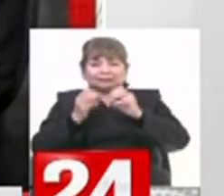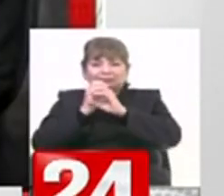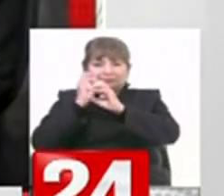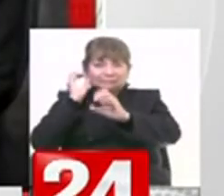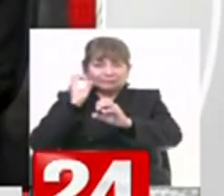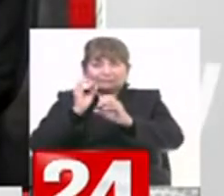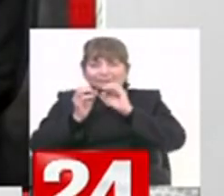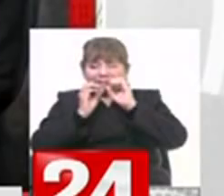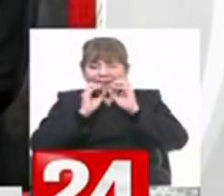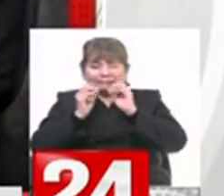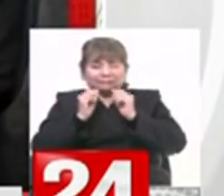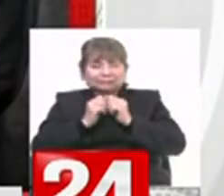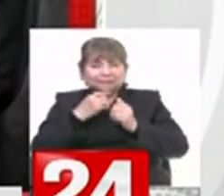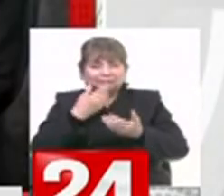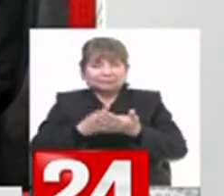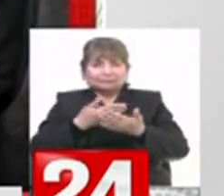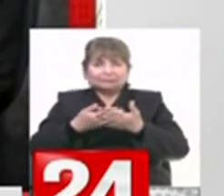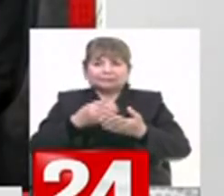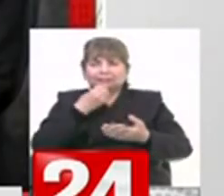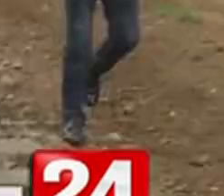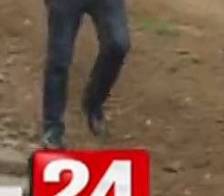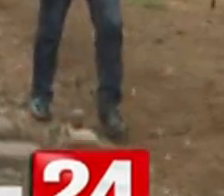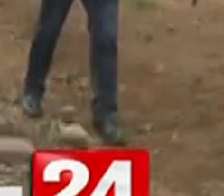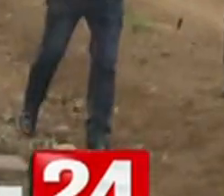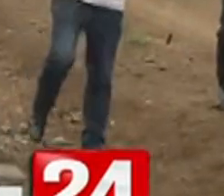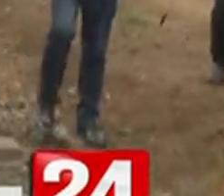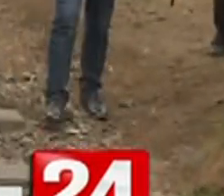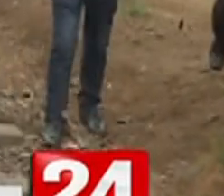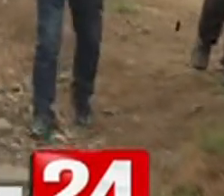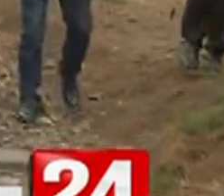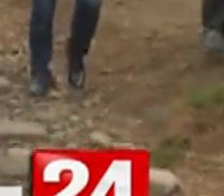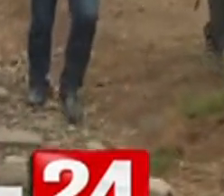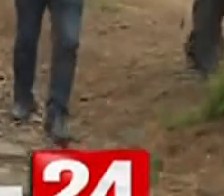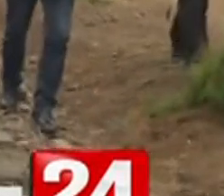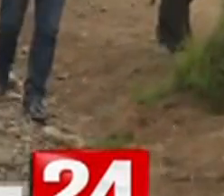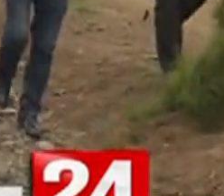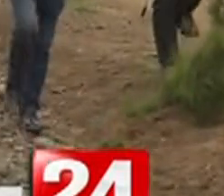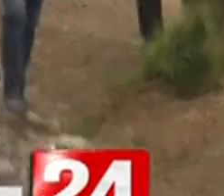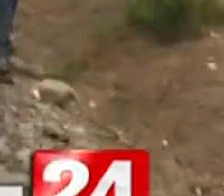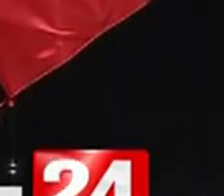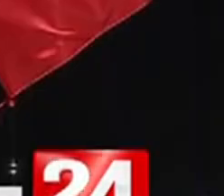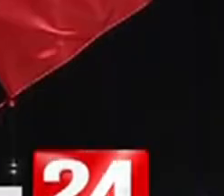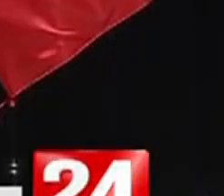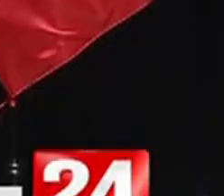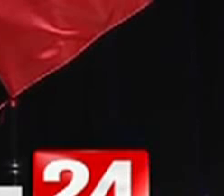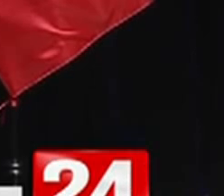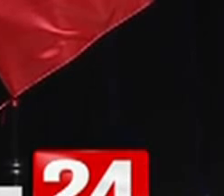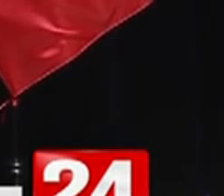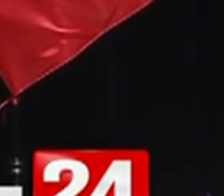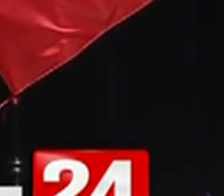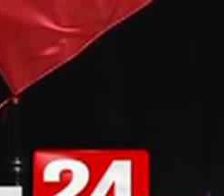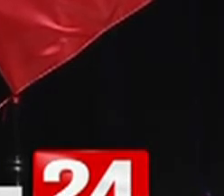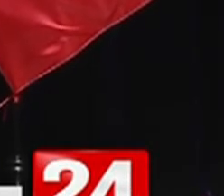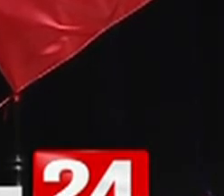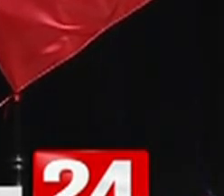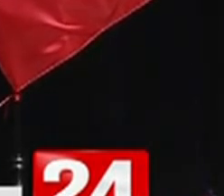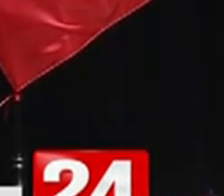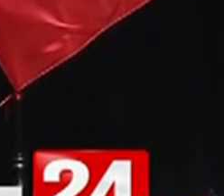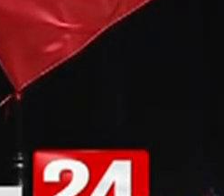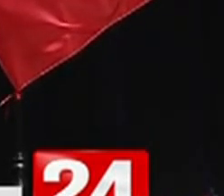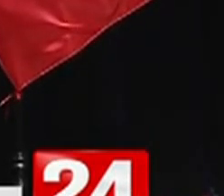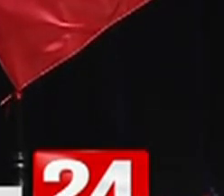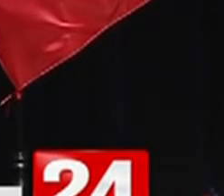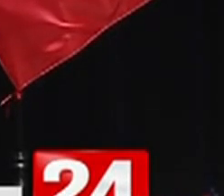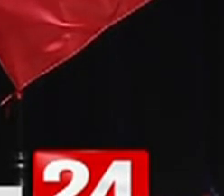Comunicaciones está cumpliendo con una muy buena labor, no solamente en mi región, sino en muchas regiones. Por lo tanto, ya dejémonos de